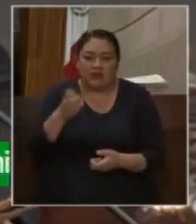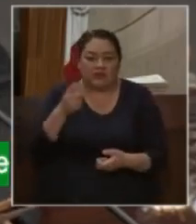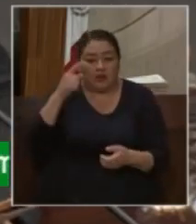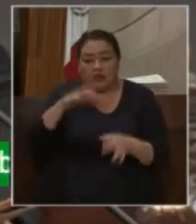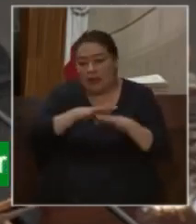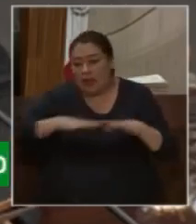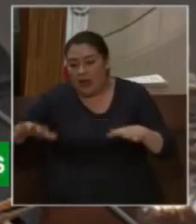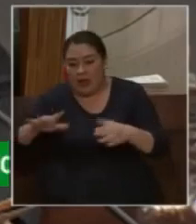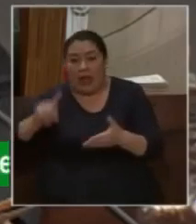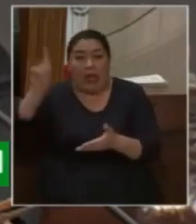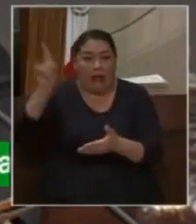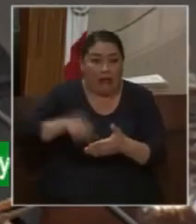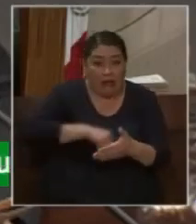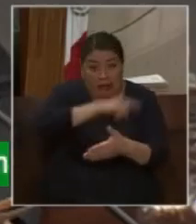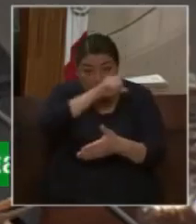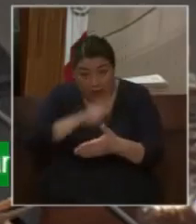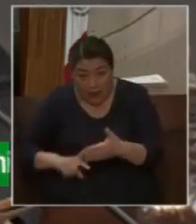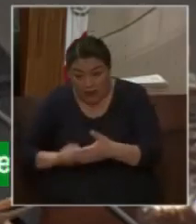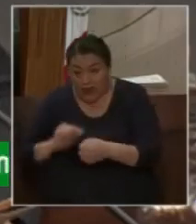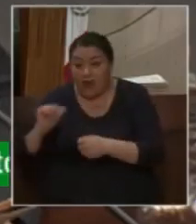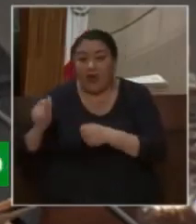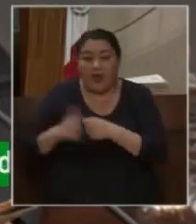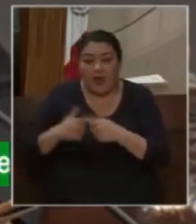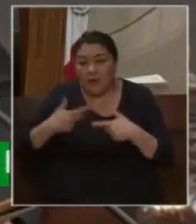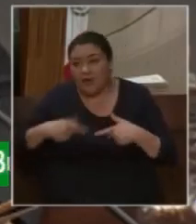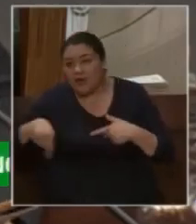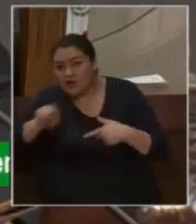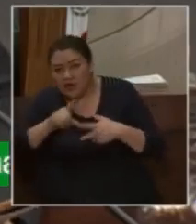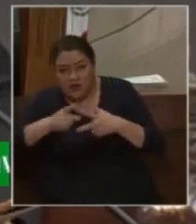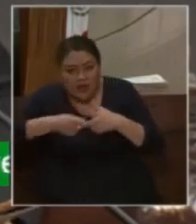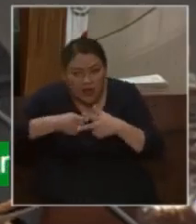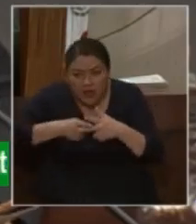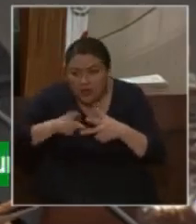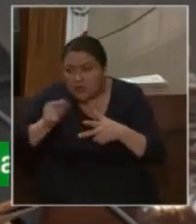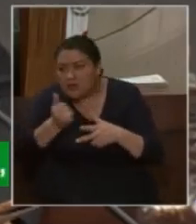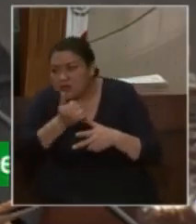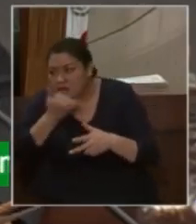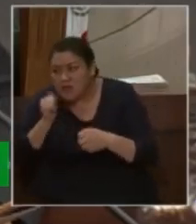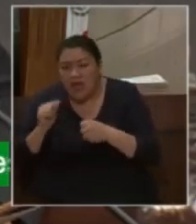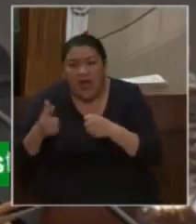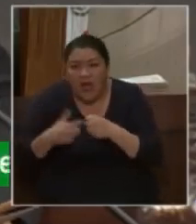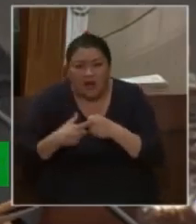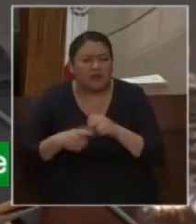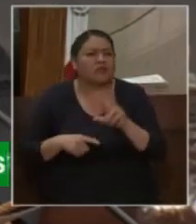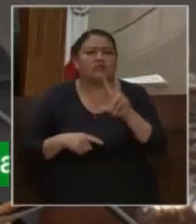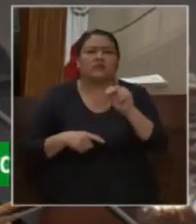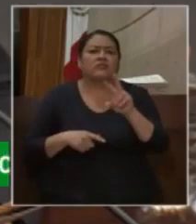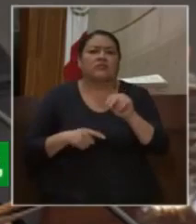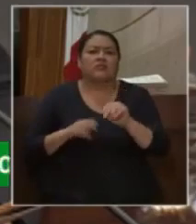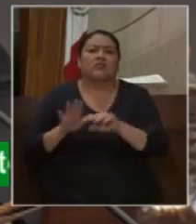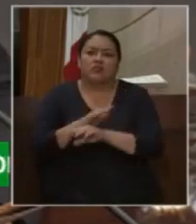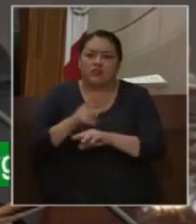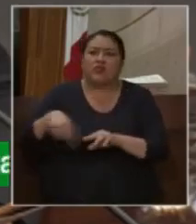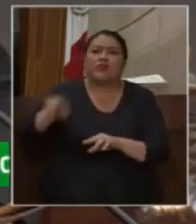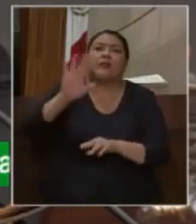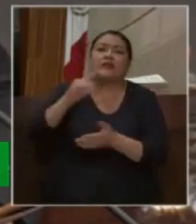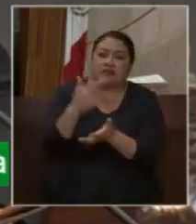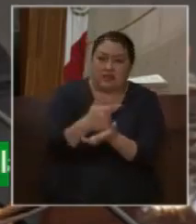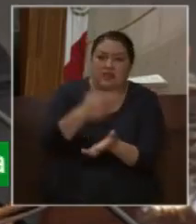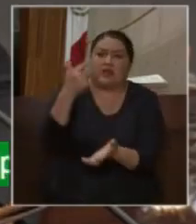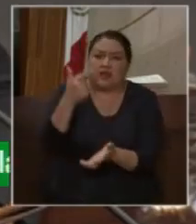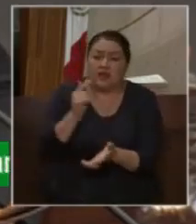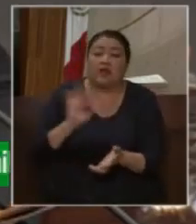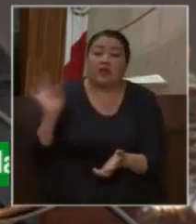la votación no es necesario que se acredite el carácter determinante, porque el incumplimiento de tal requisito se presume que es grave, porque